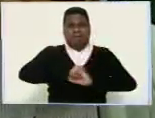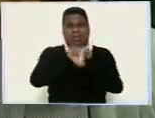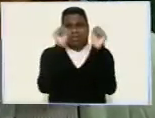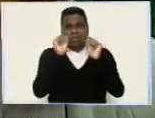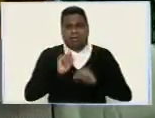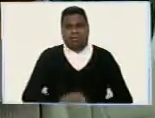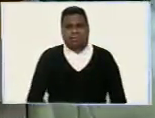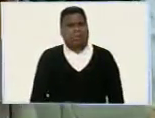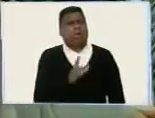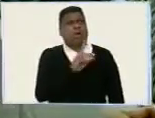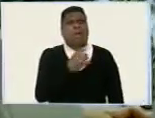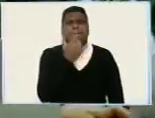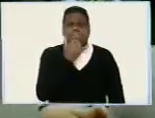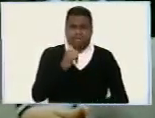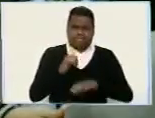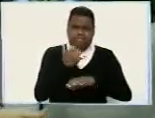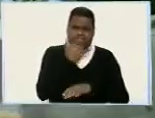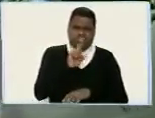11, perdón.